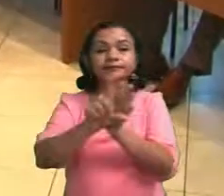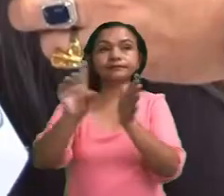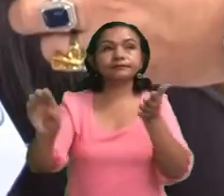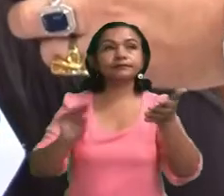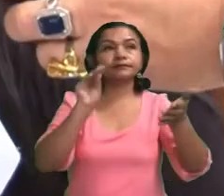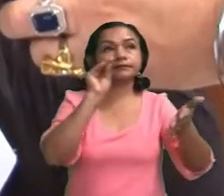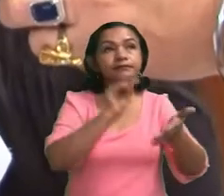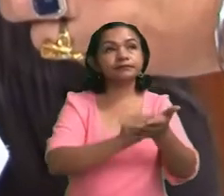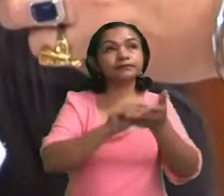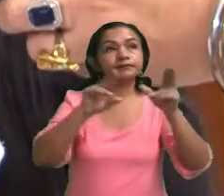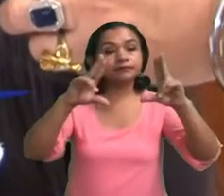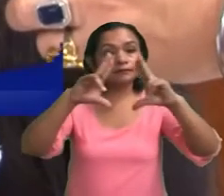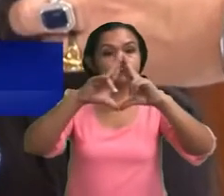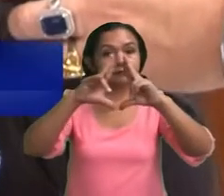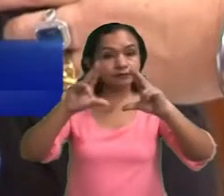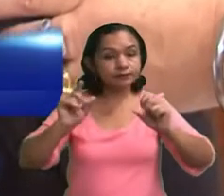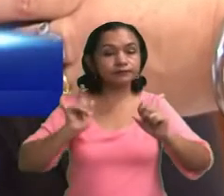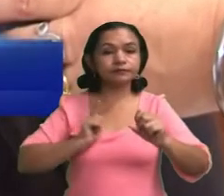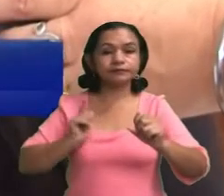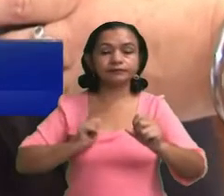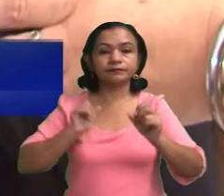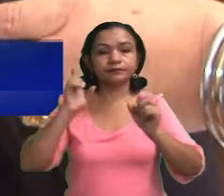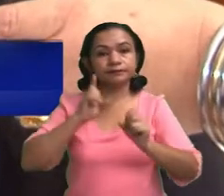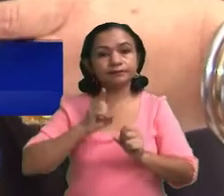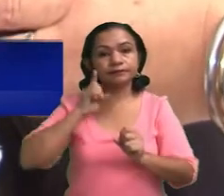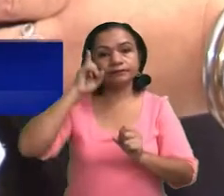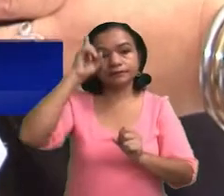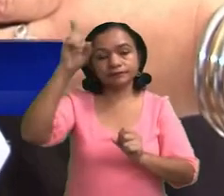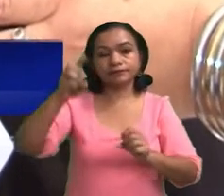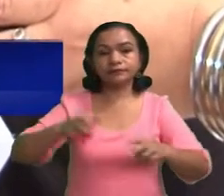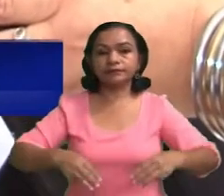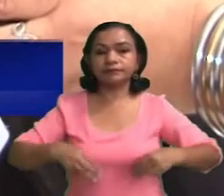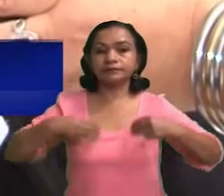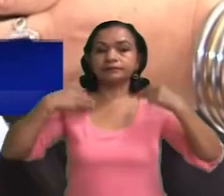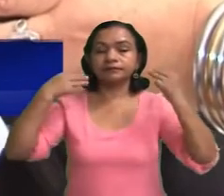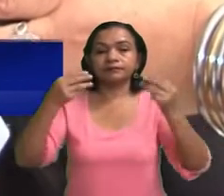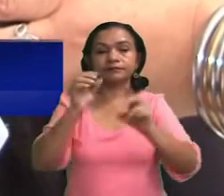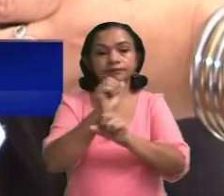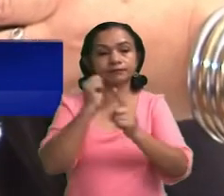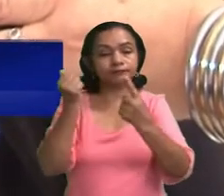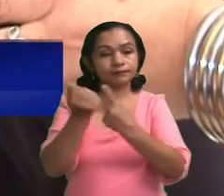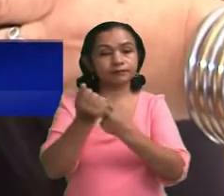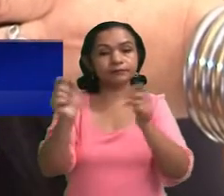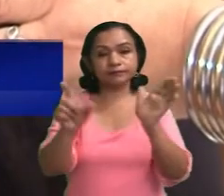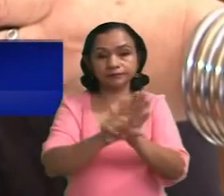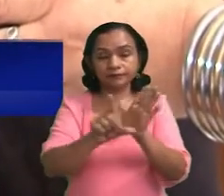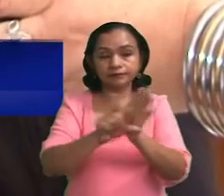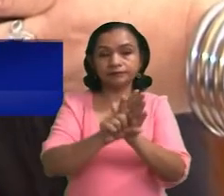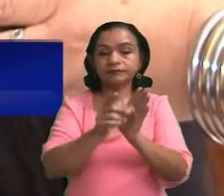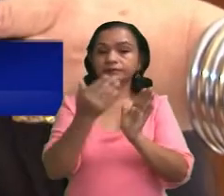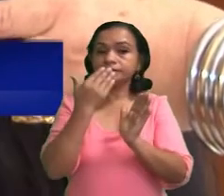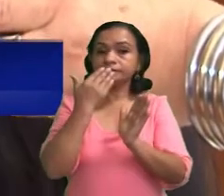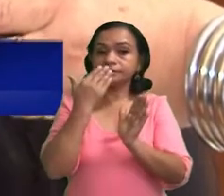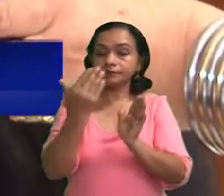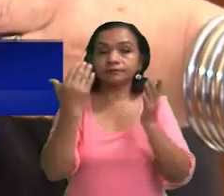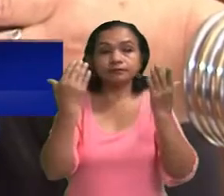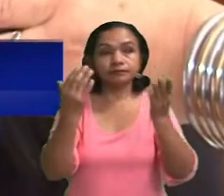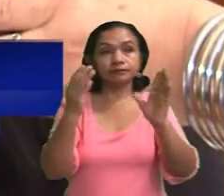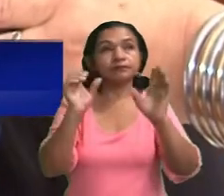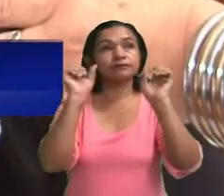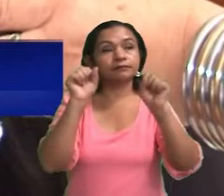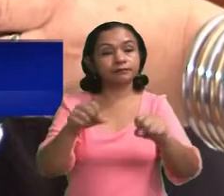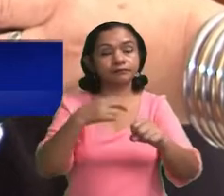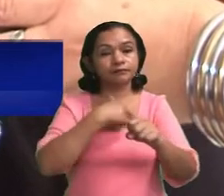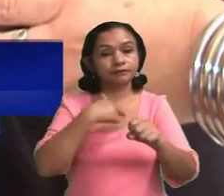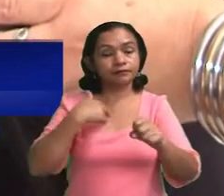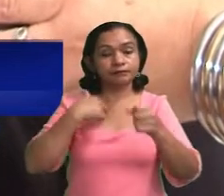Digesto. Nicaragua ya cuenta con un desarrollo y una modernidad legislativa tan amplia que hay excelentes condiciones para que se prepare